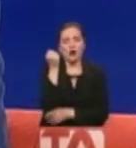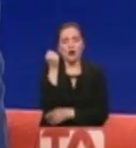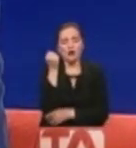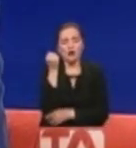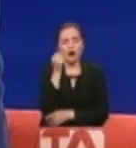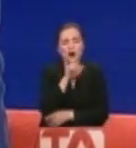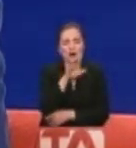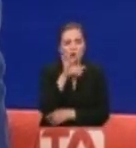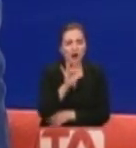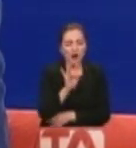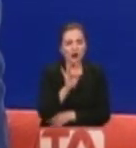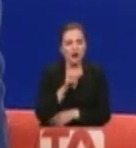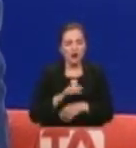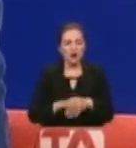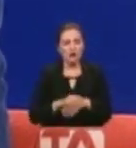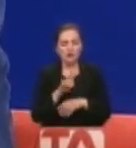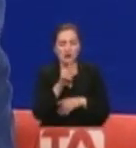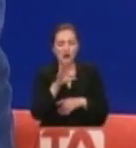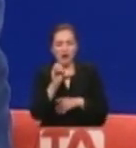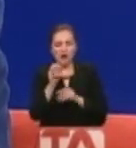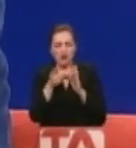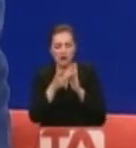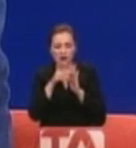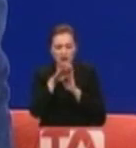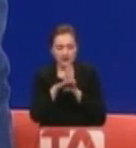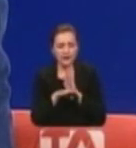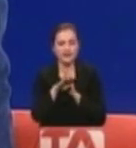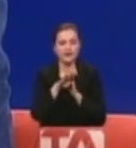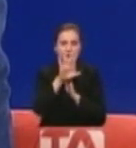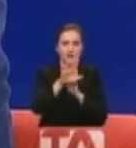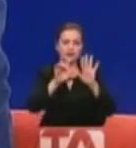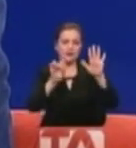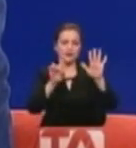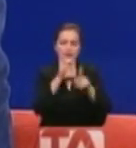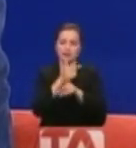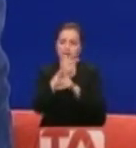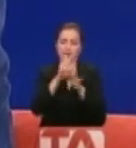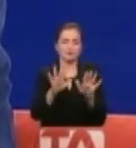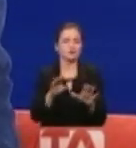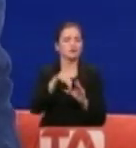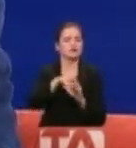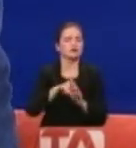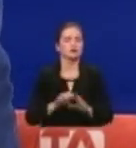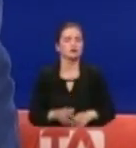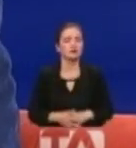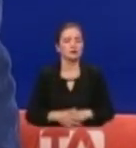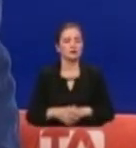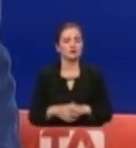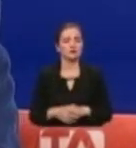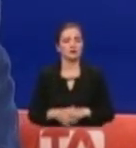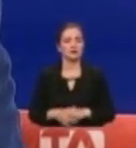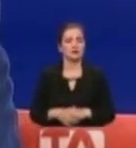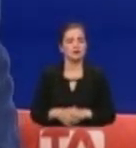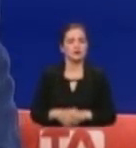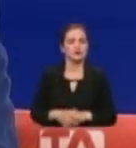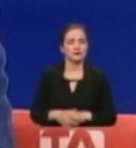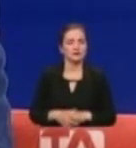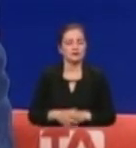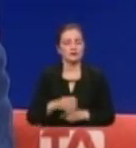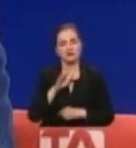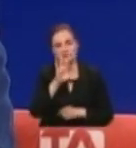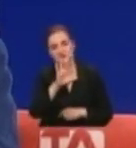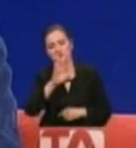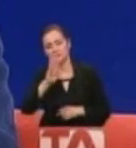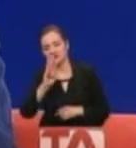tener 38, tendrá 20 puntos menos, con lo cual tendrá 5 o 6 concejales. Y si si son estos